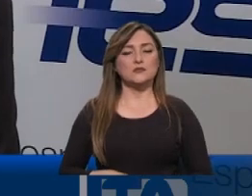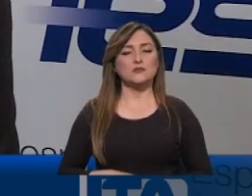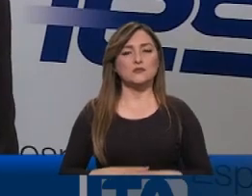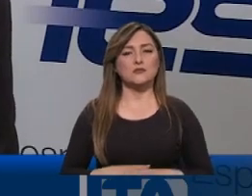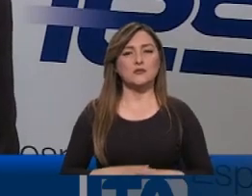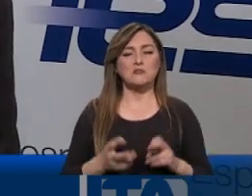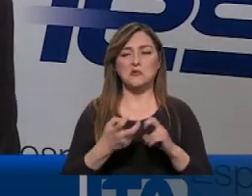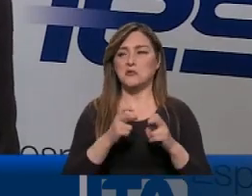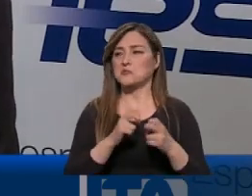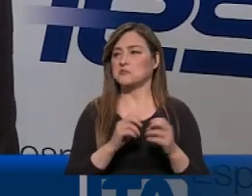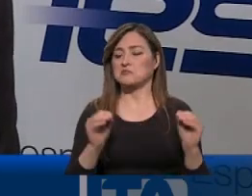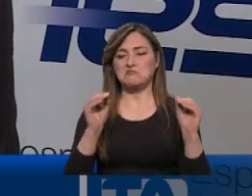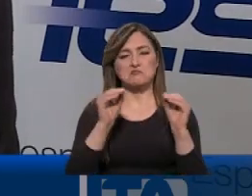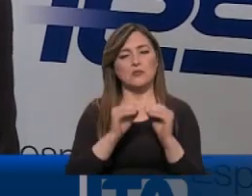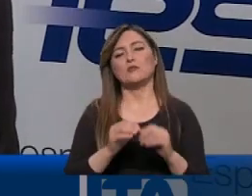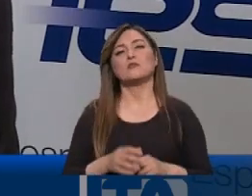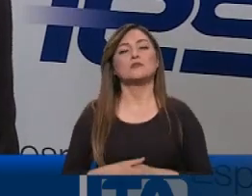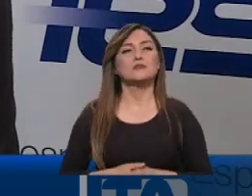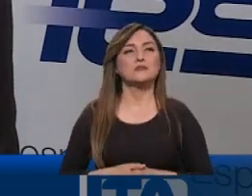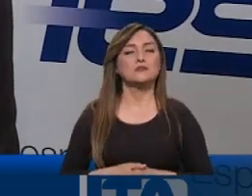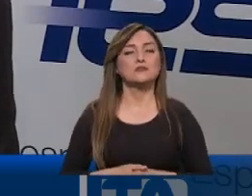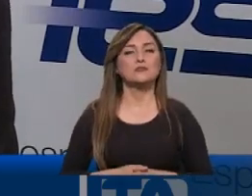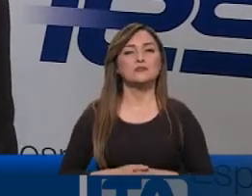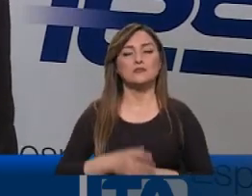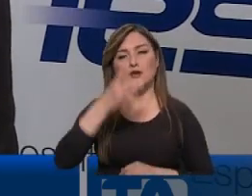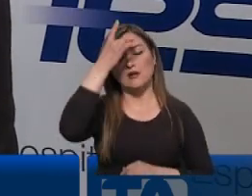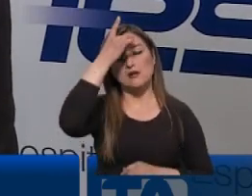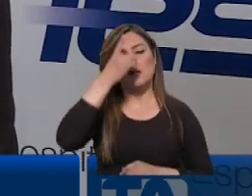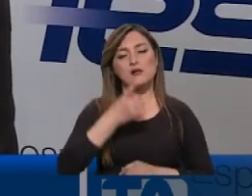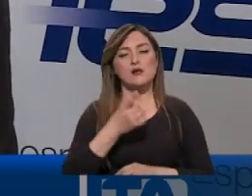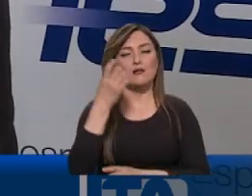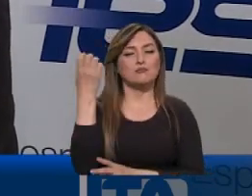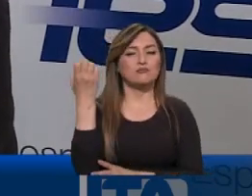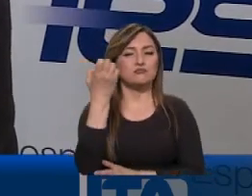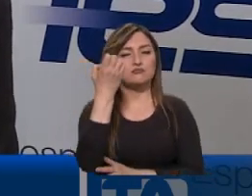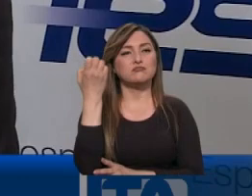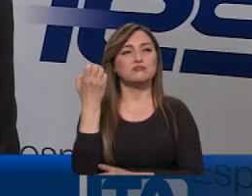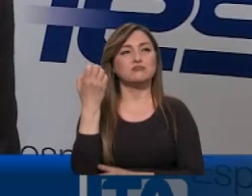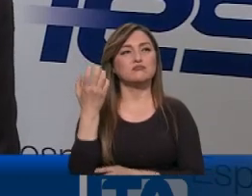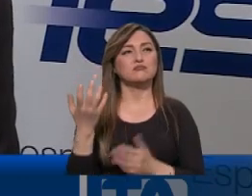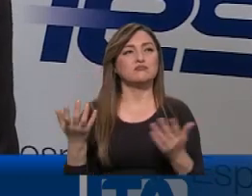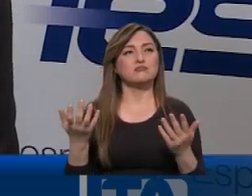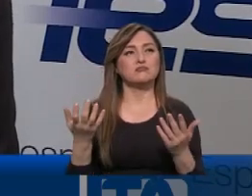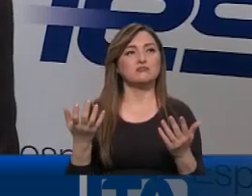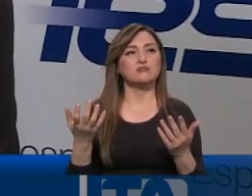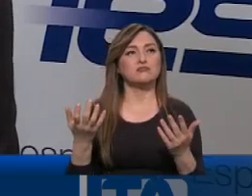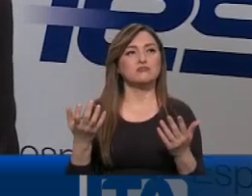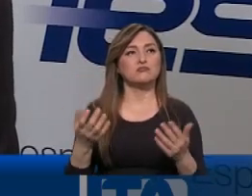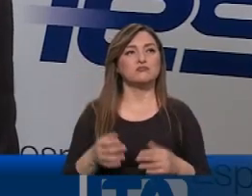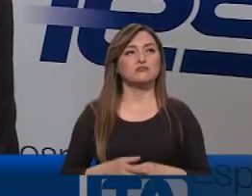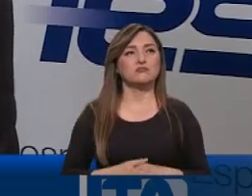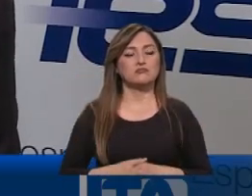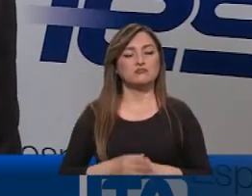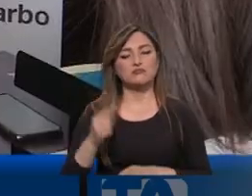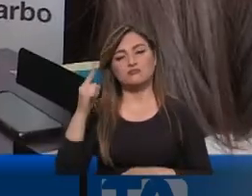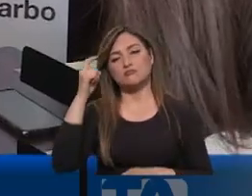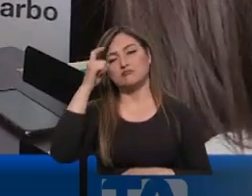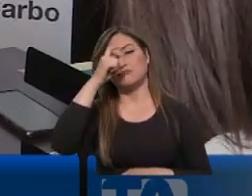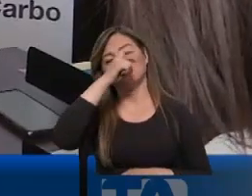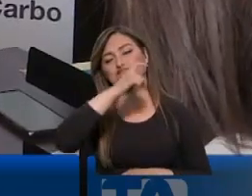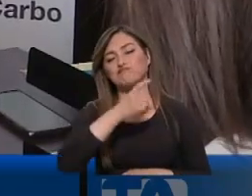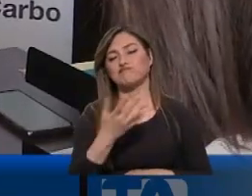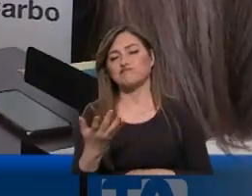más problemas, y por eso es que hemos decidido no hacer la emergencia, ir por el camino más tortuoso.